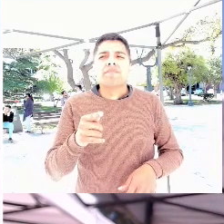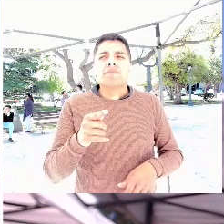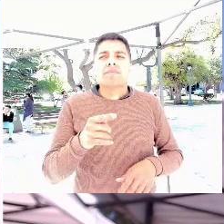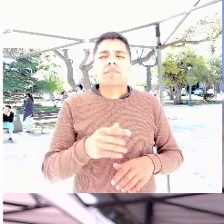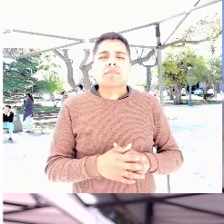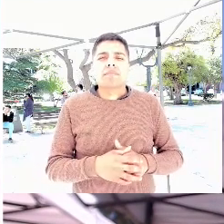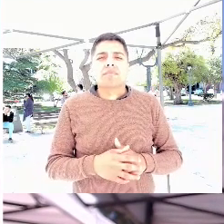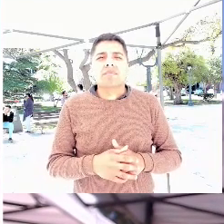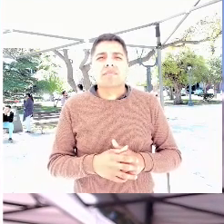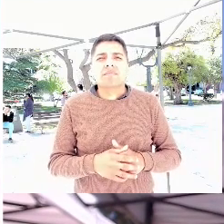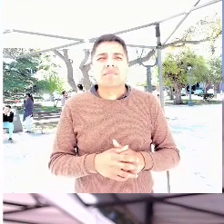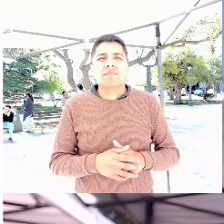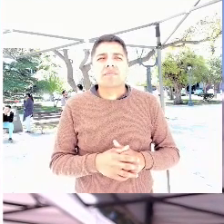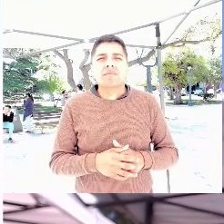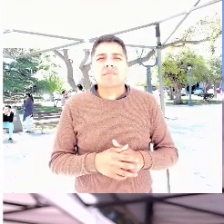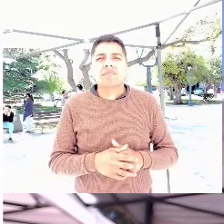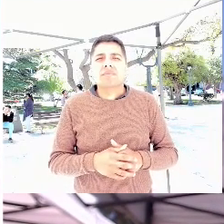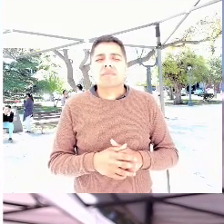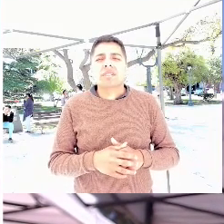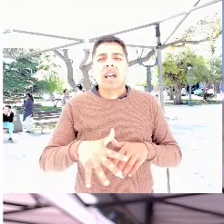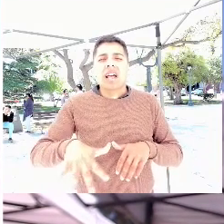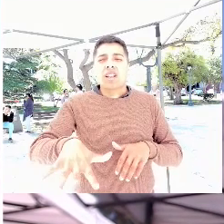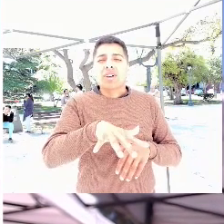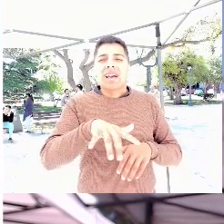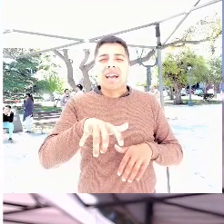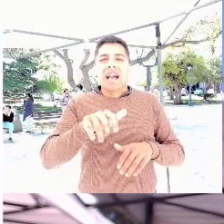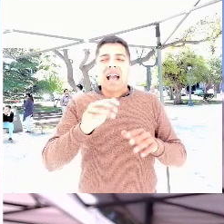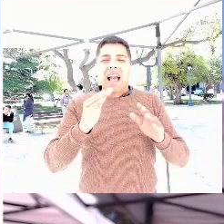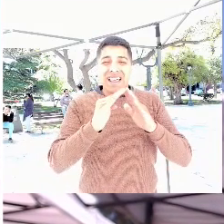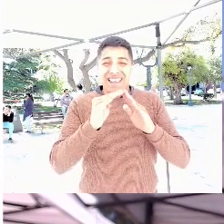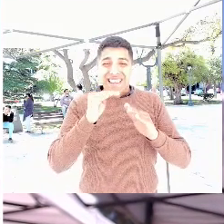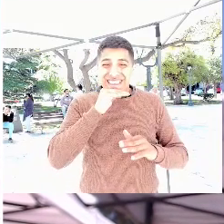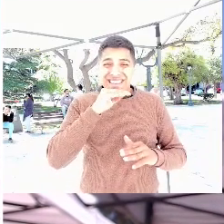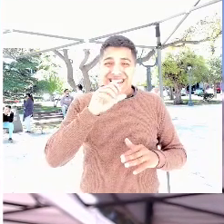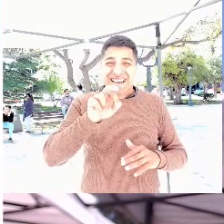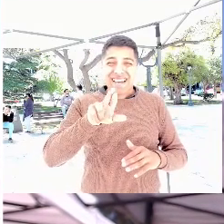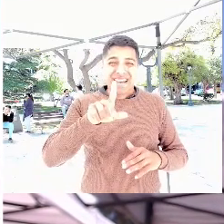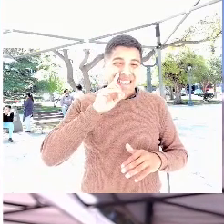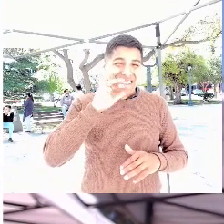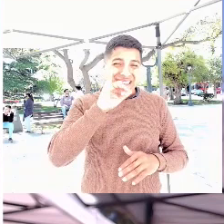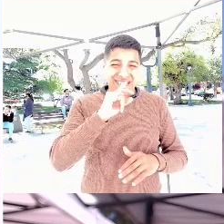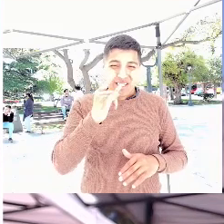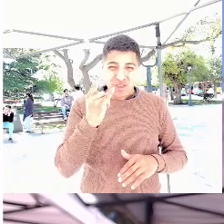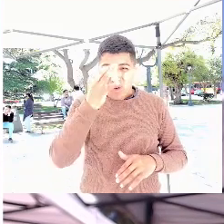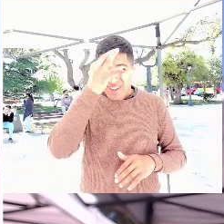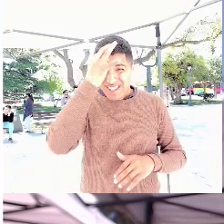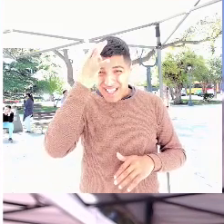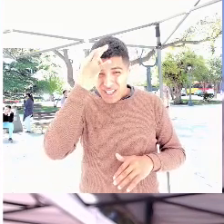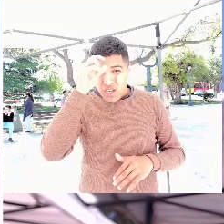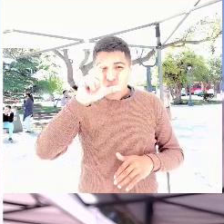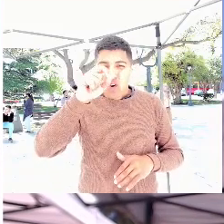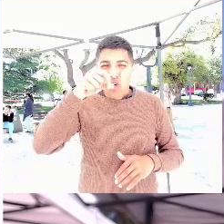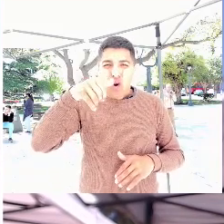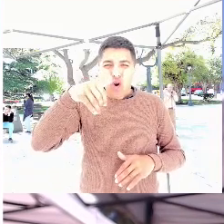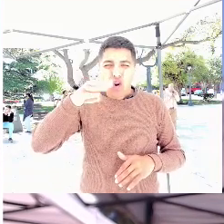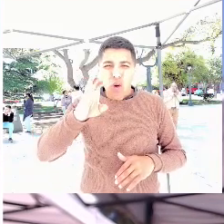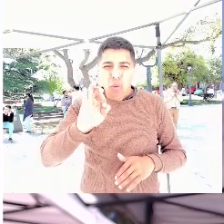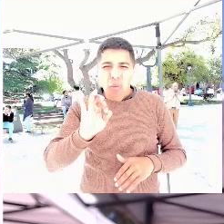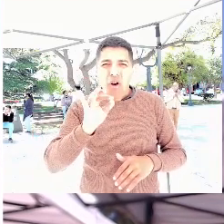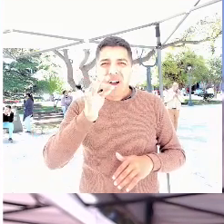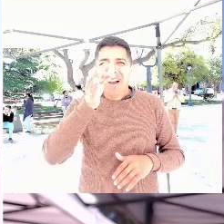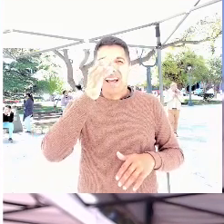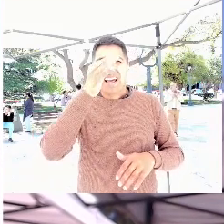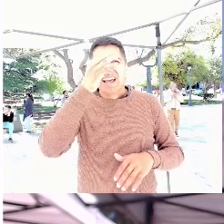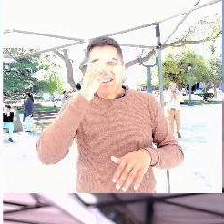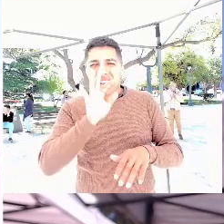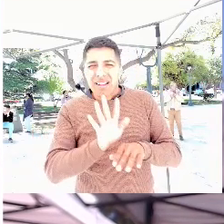valor el espacio Arizu, el Cristóforo Colombo, el Cine Teatro